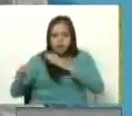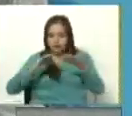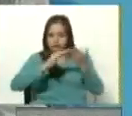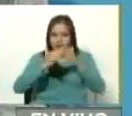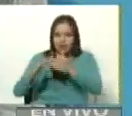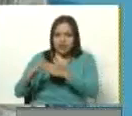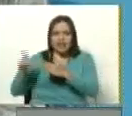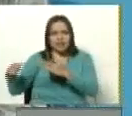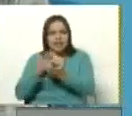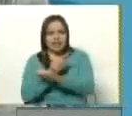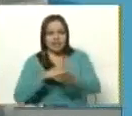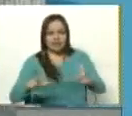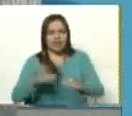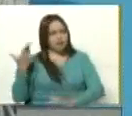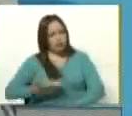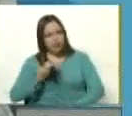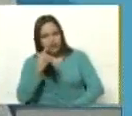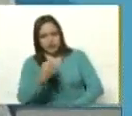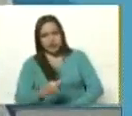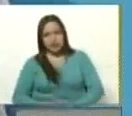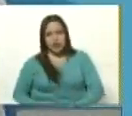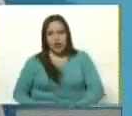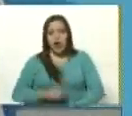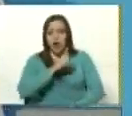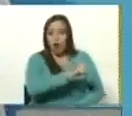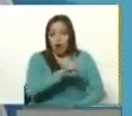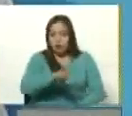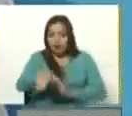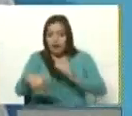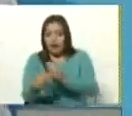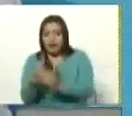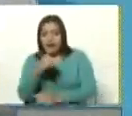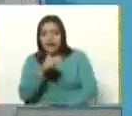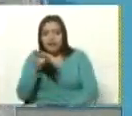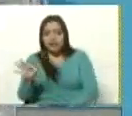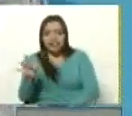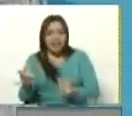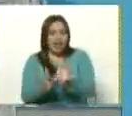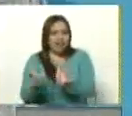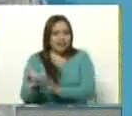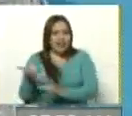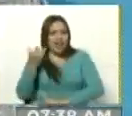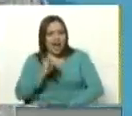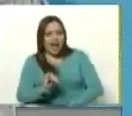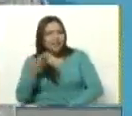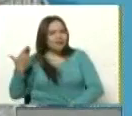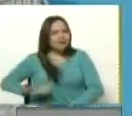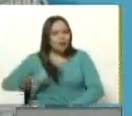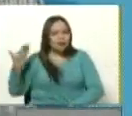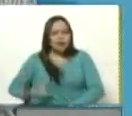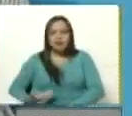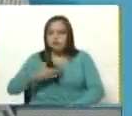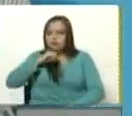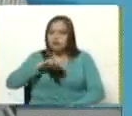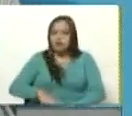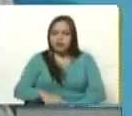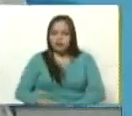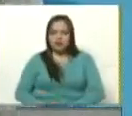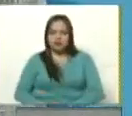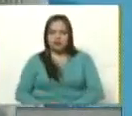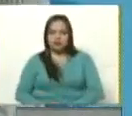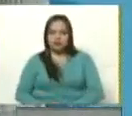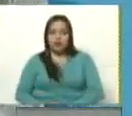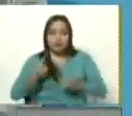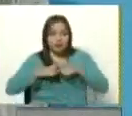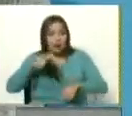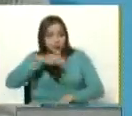importante decirlo. El 11, el 12 y 13 marcamos un hito, pero el